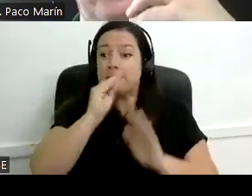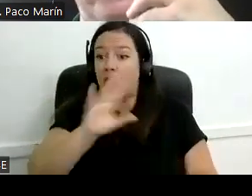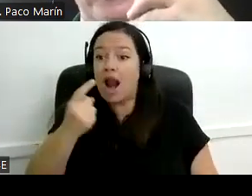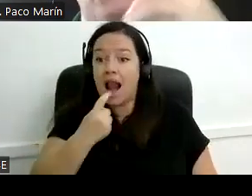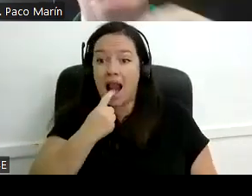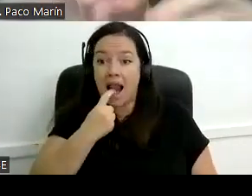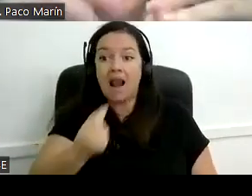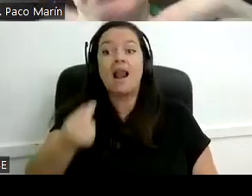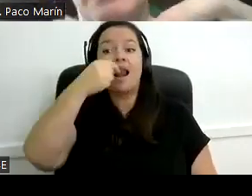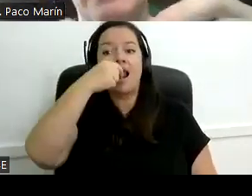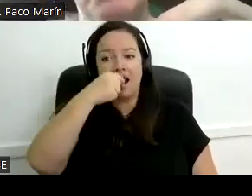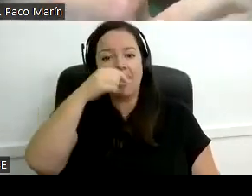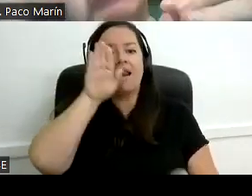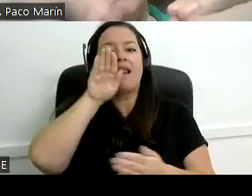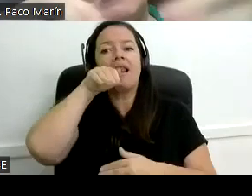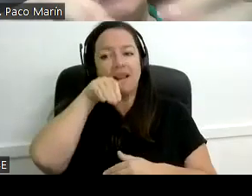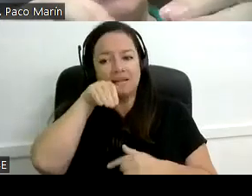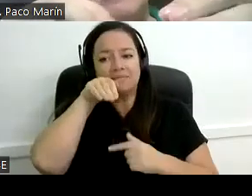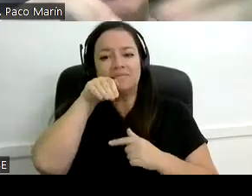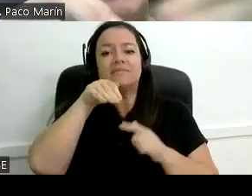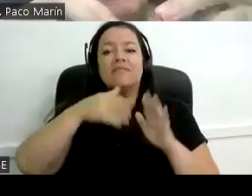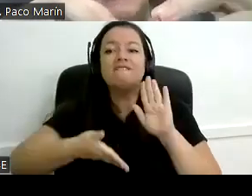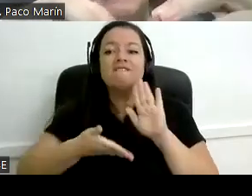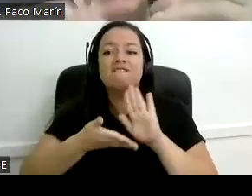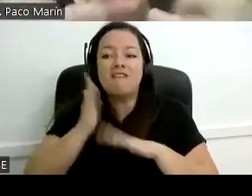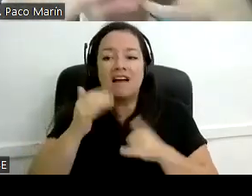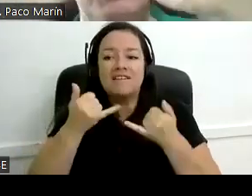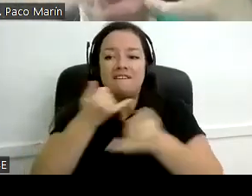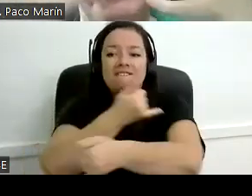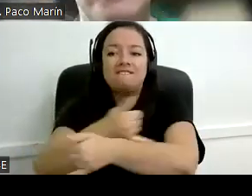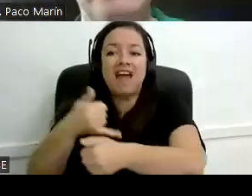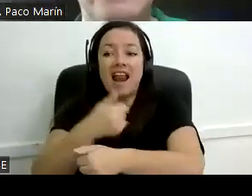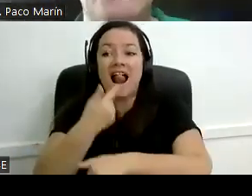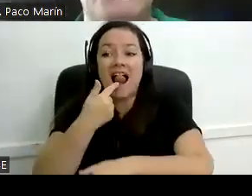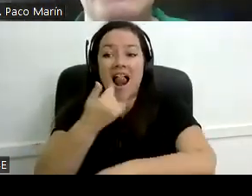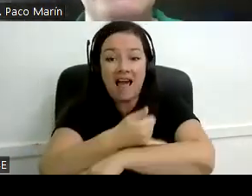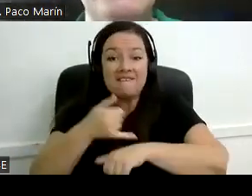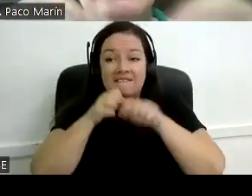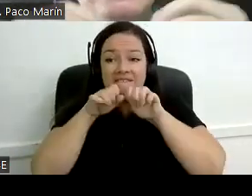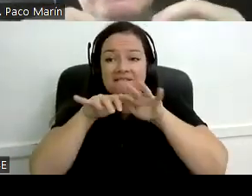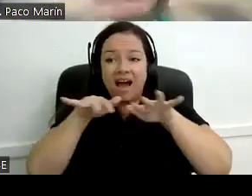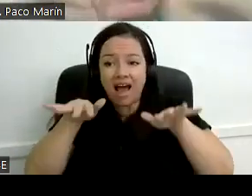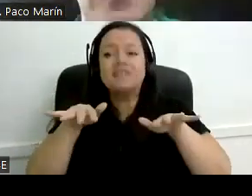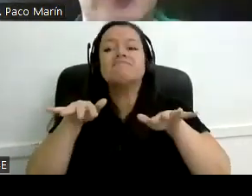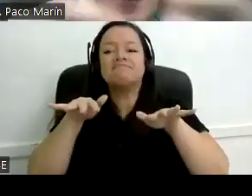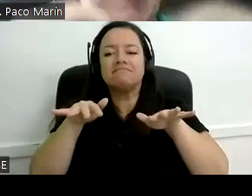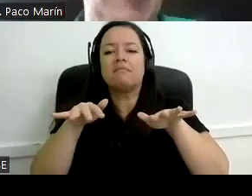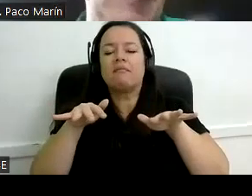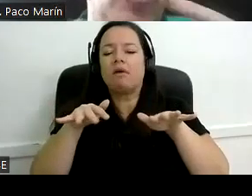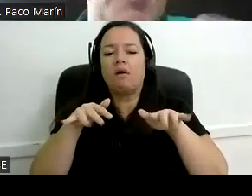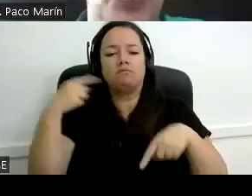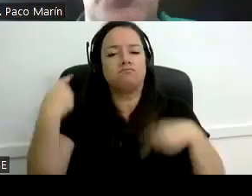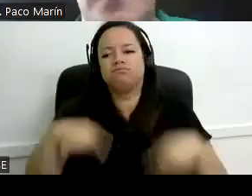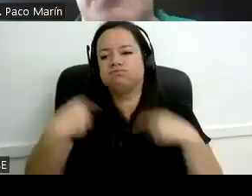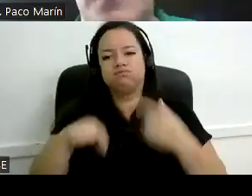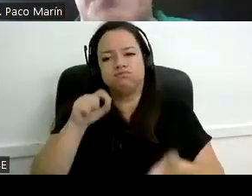de la lengua, porque allí se pasa a través de las venas que tenemos debajo de la lengua y se